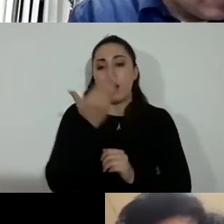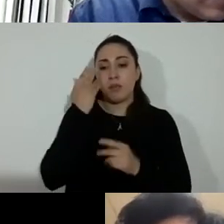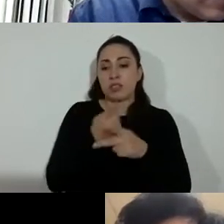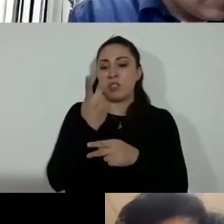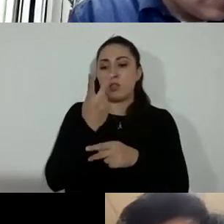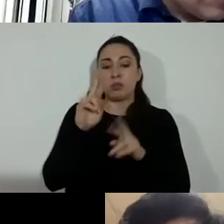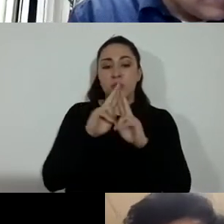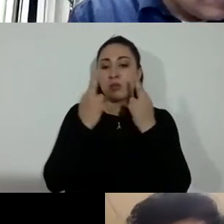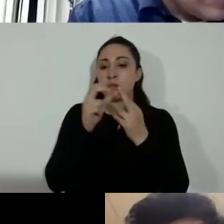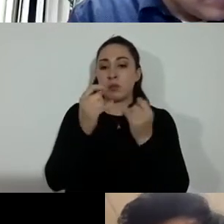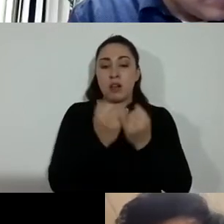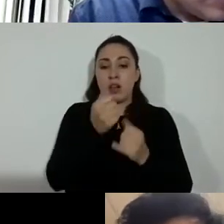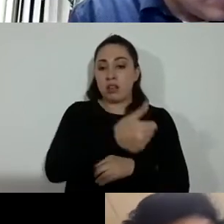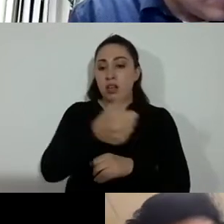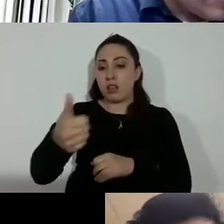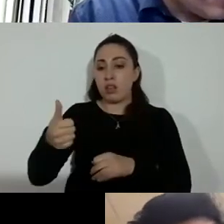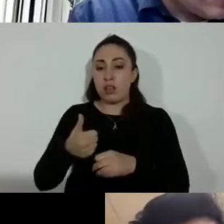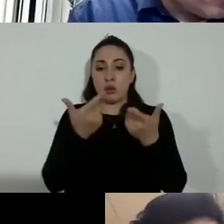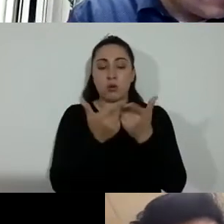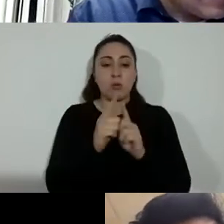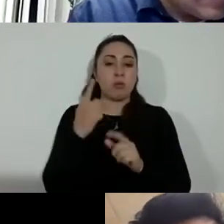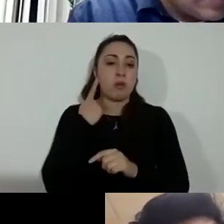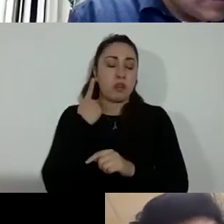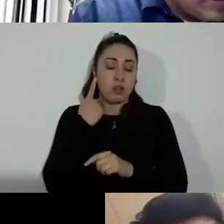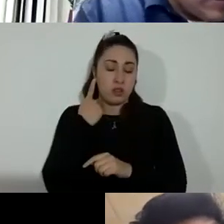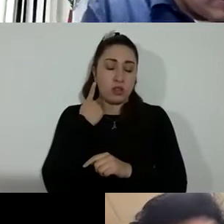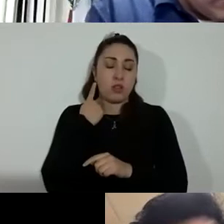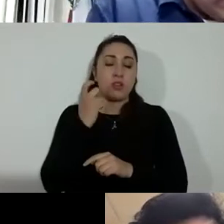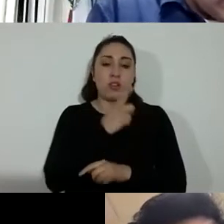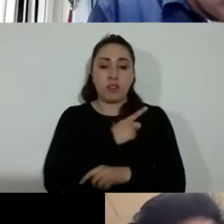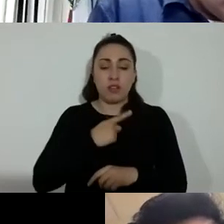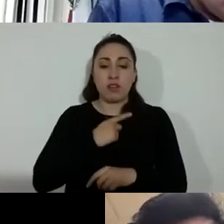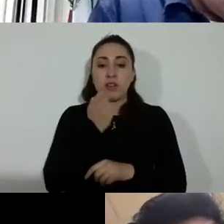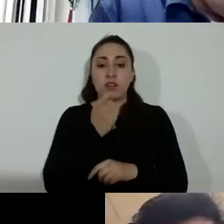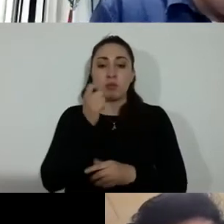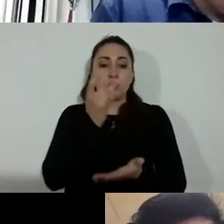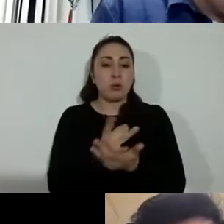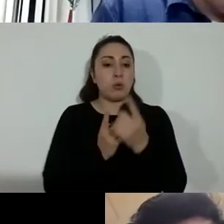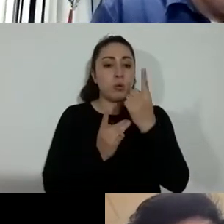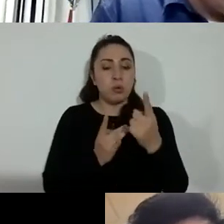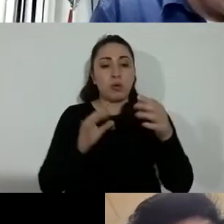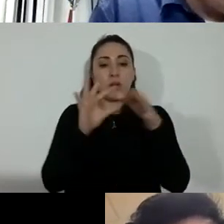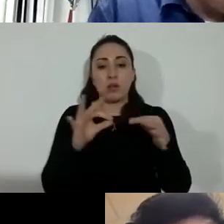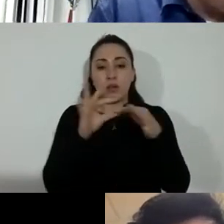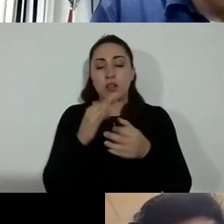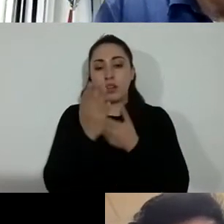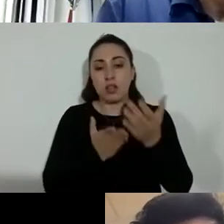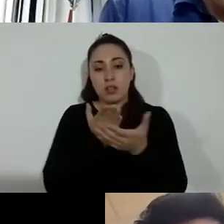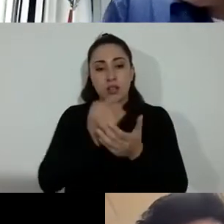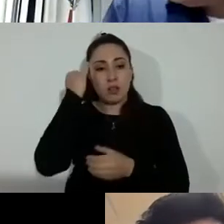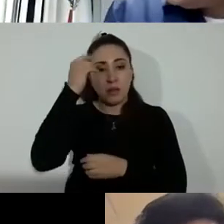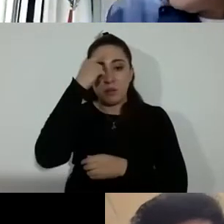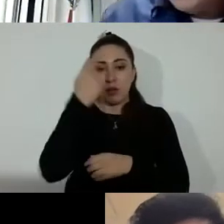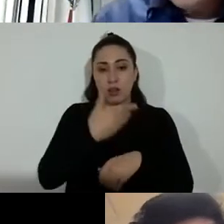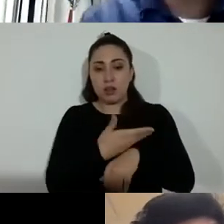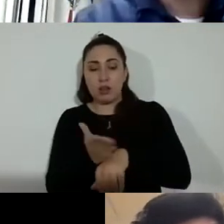sesiones, en donde han venido a comparecer la secretaria de Salud y el secretario de